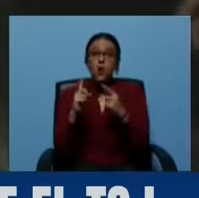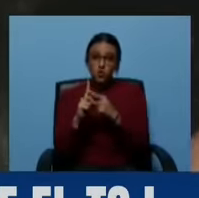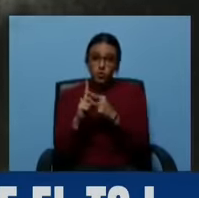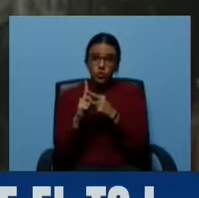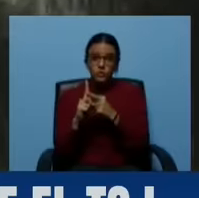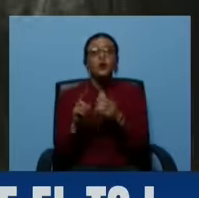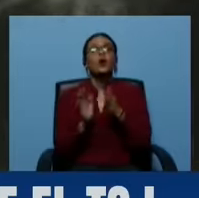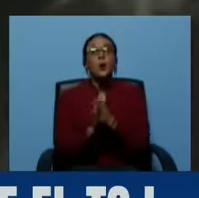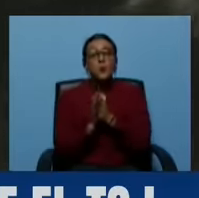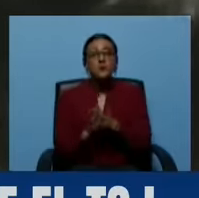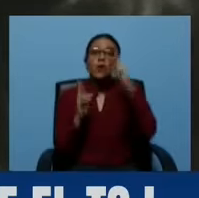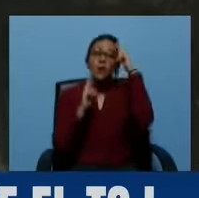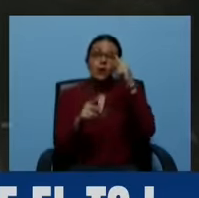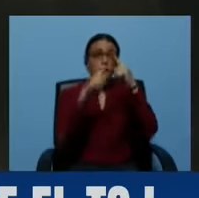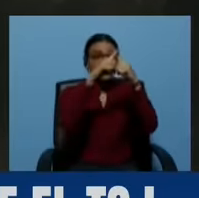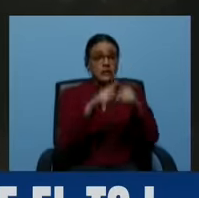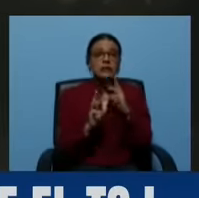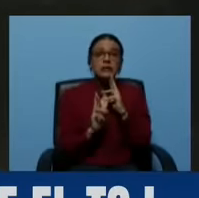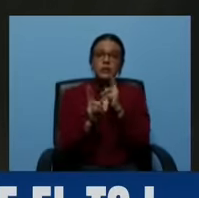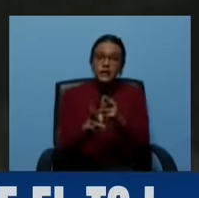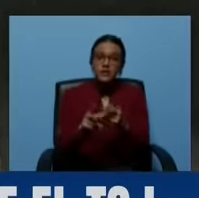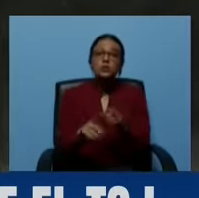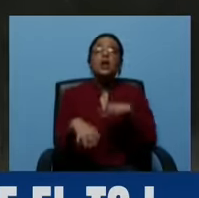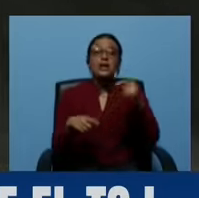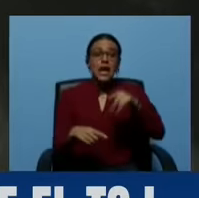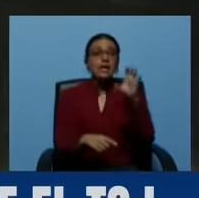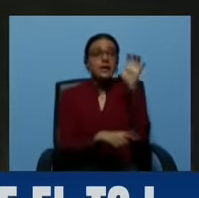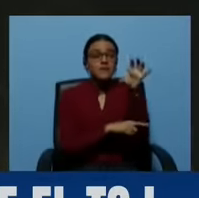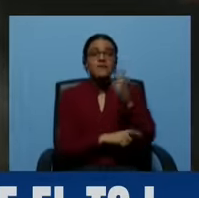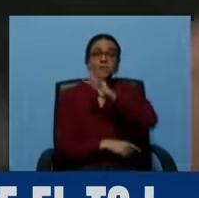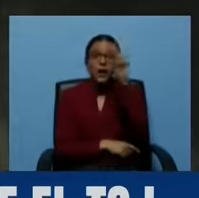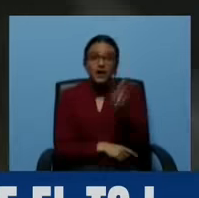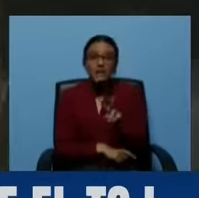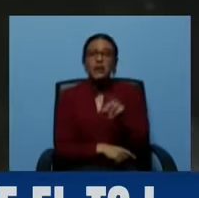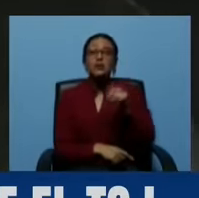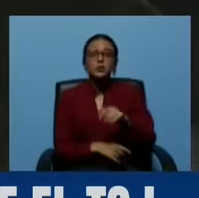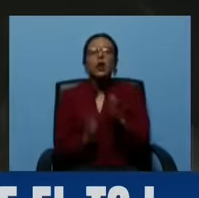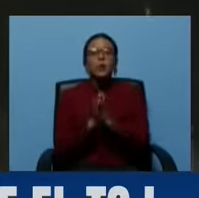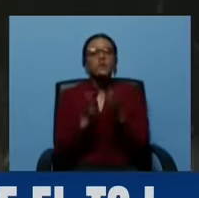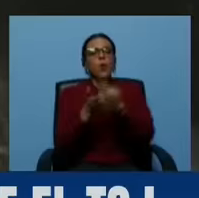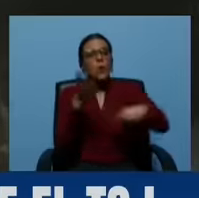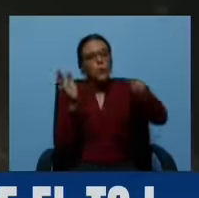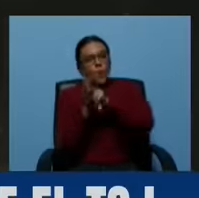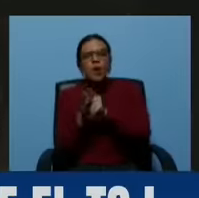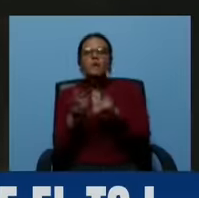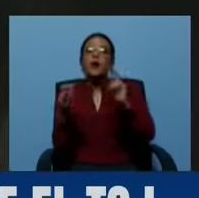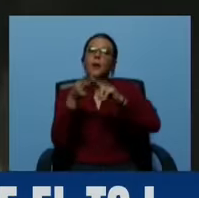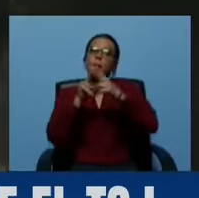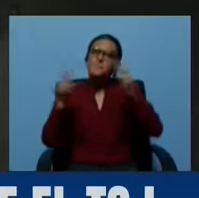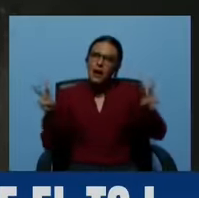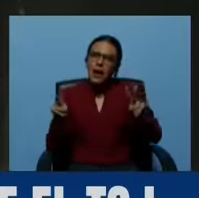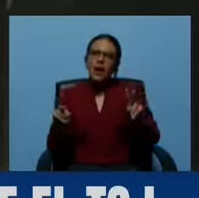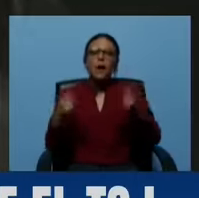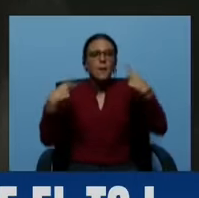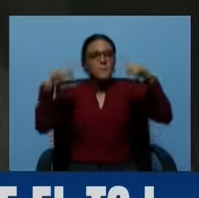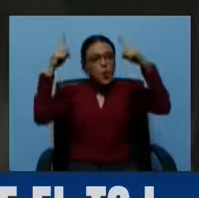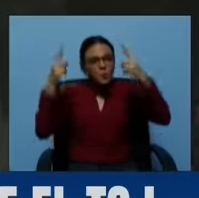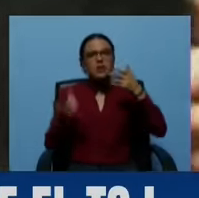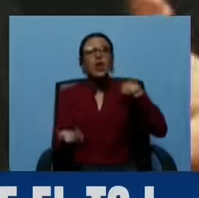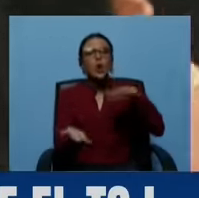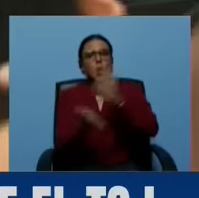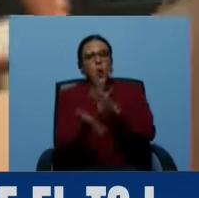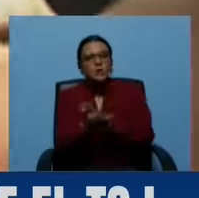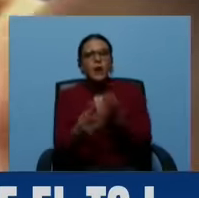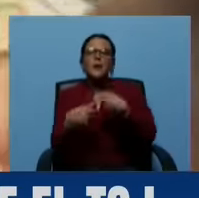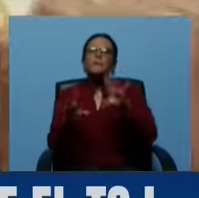se respeten los resultados y que este país vuelva a la paz, a la prosperidad y a la tranquilidad. Pero vete que a su manera, porque estas son